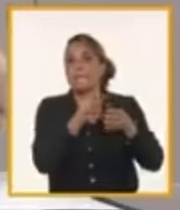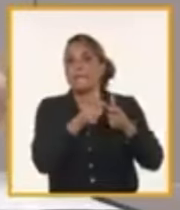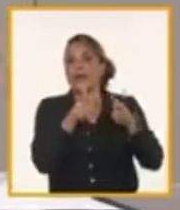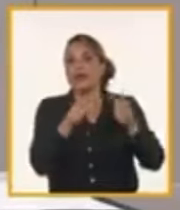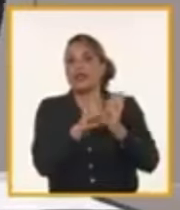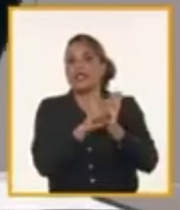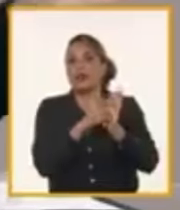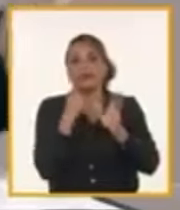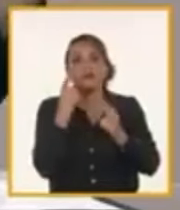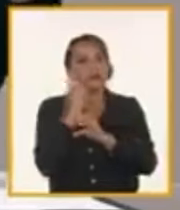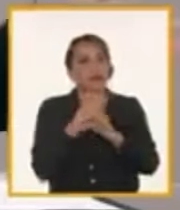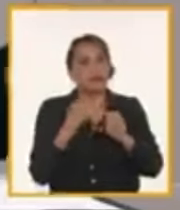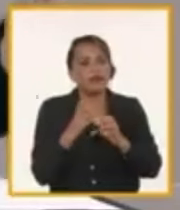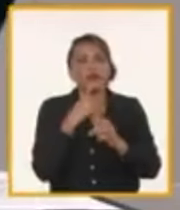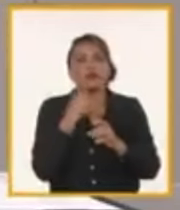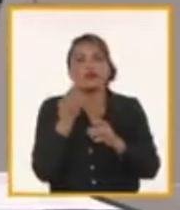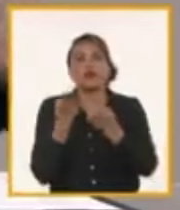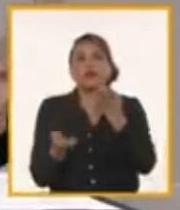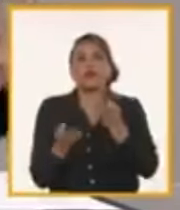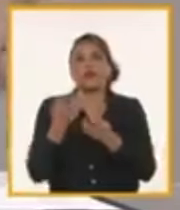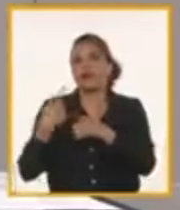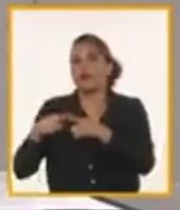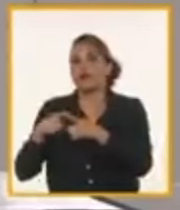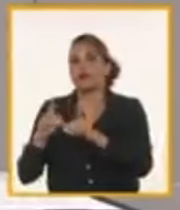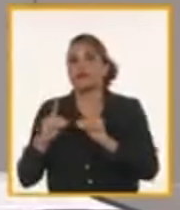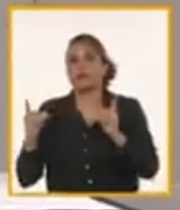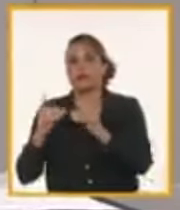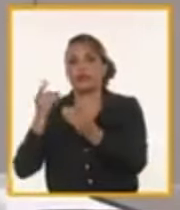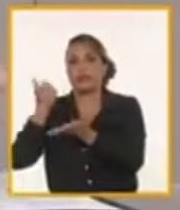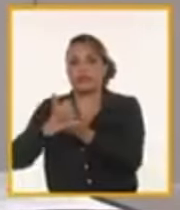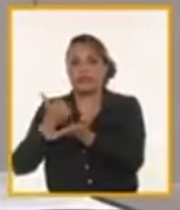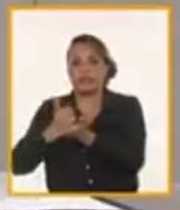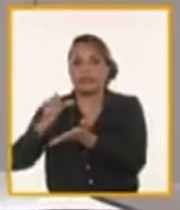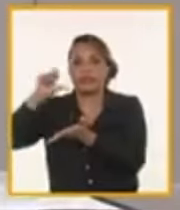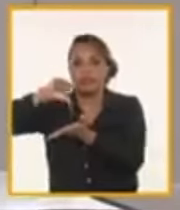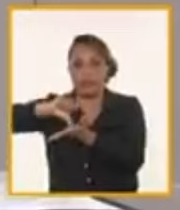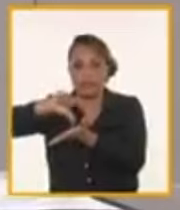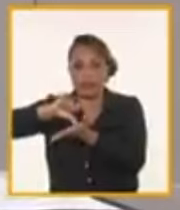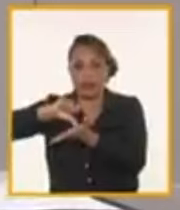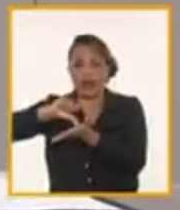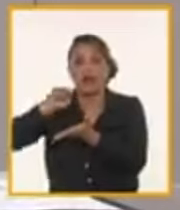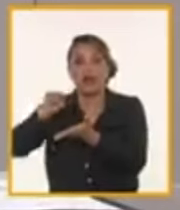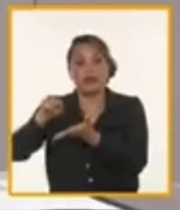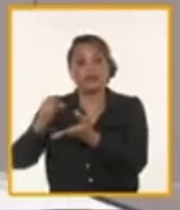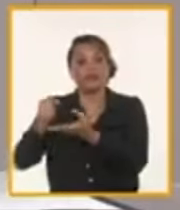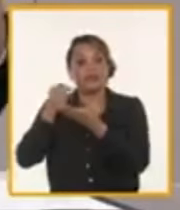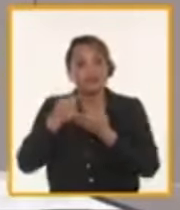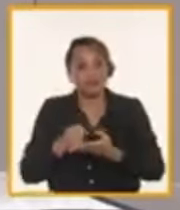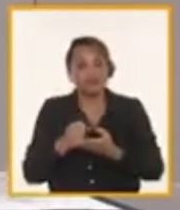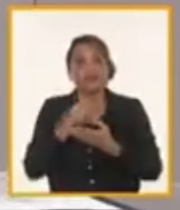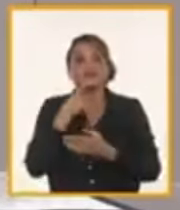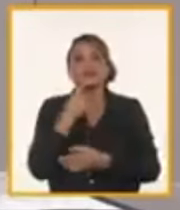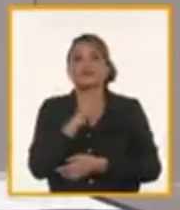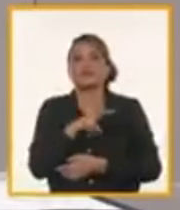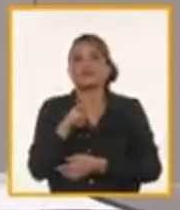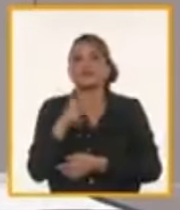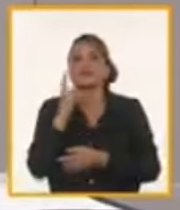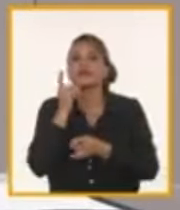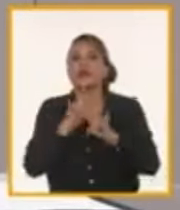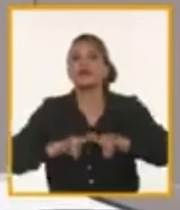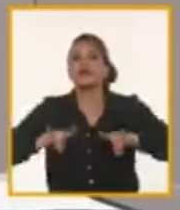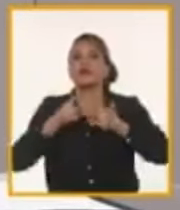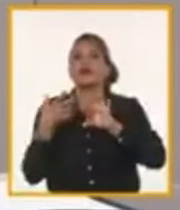científica mayor categoría docente que en algunos departamentos de la sede central pero eso nos ha permitido gestionar la universidad de una manera